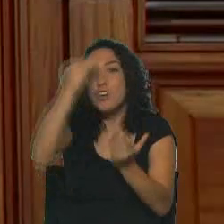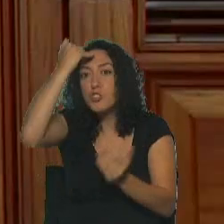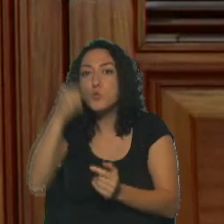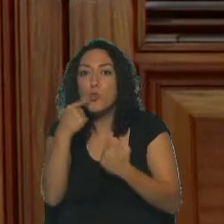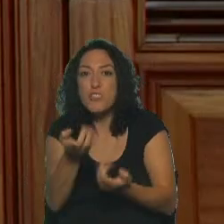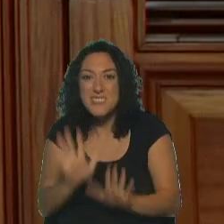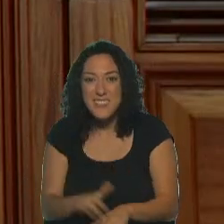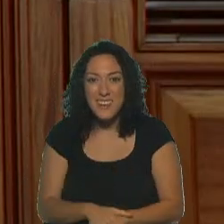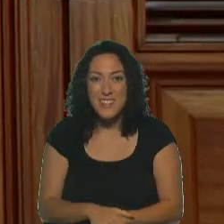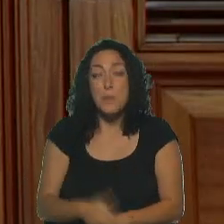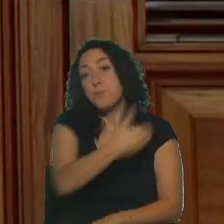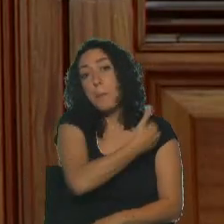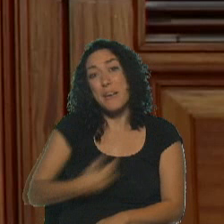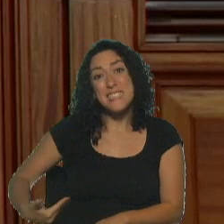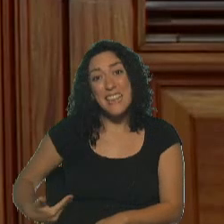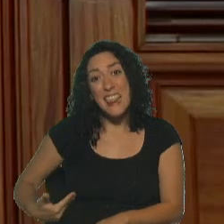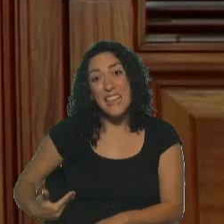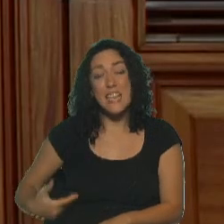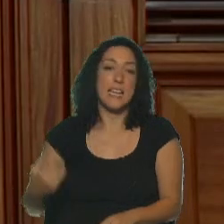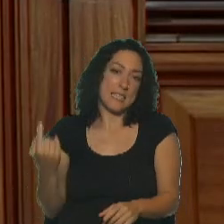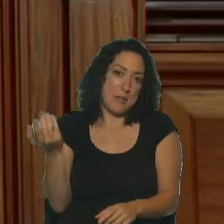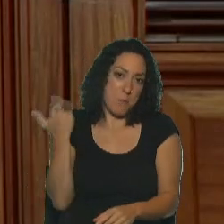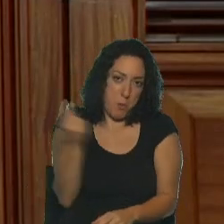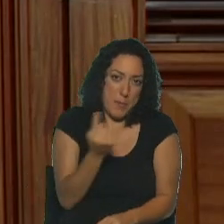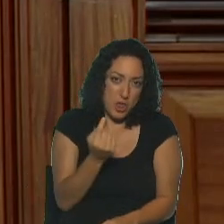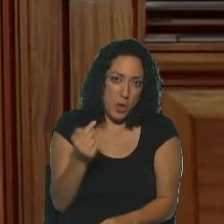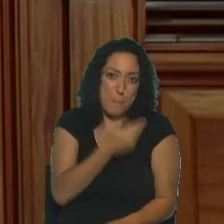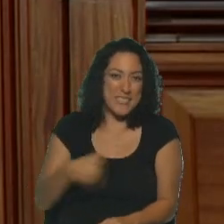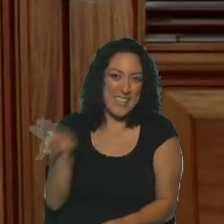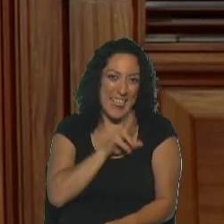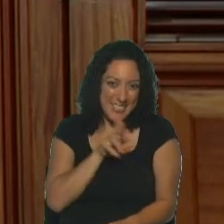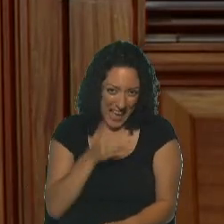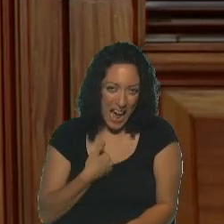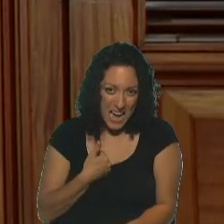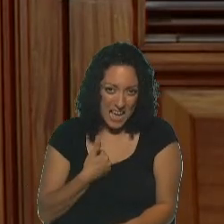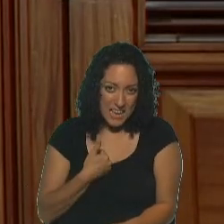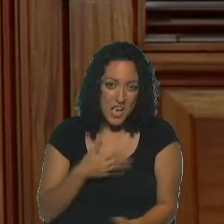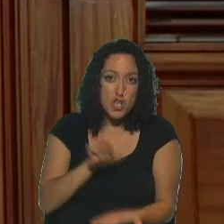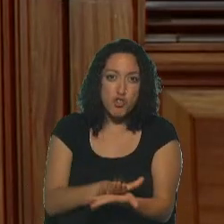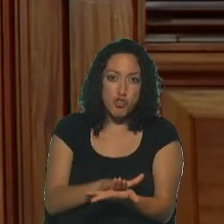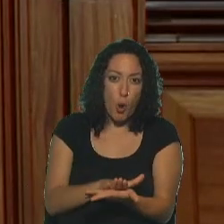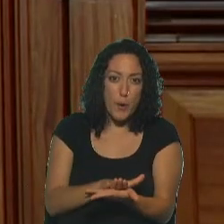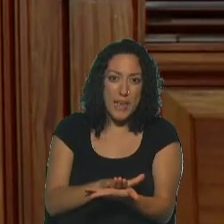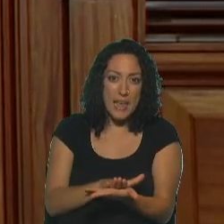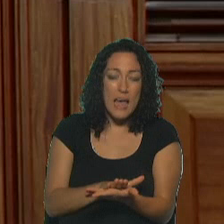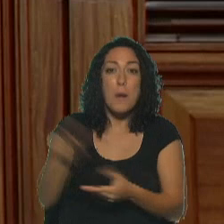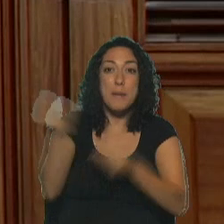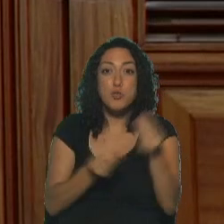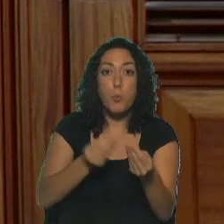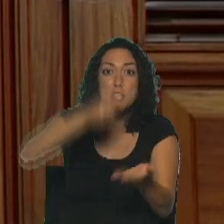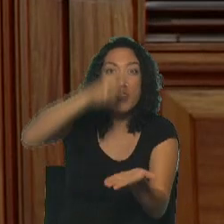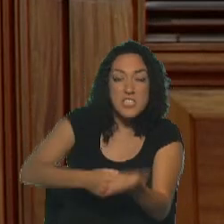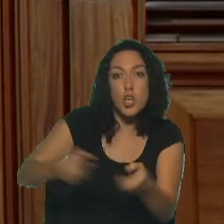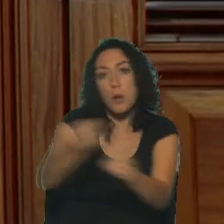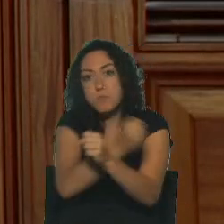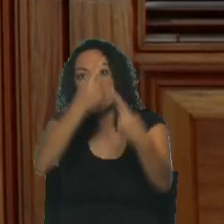Constitución. El presidente de la Nación, en este caso la presidenta, no es responsable de la ejecución y administración del presupuesto, porque después